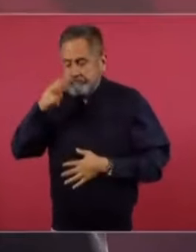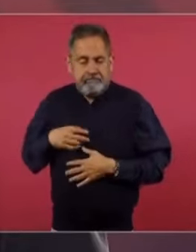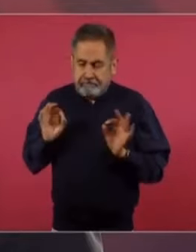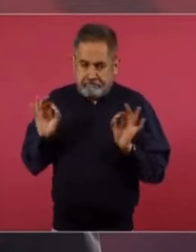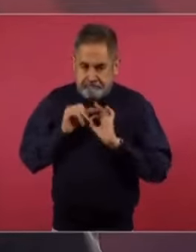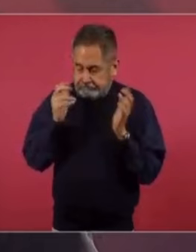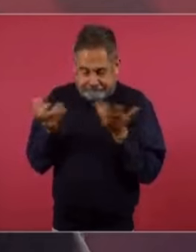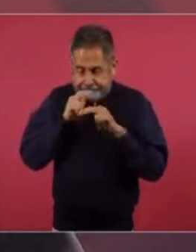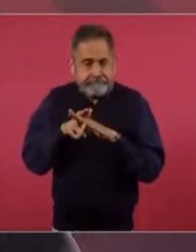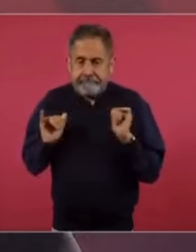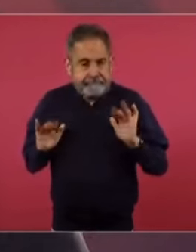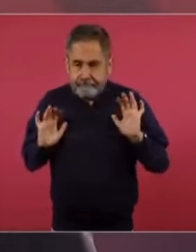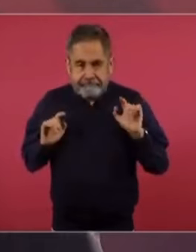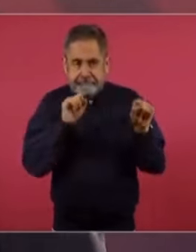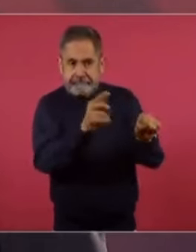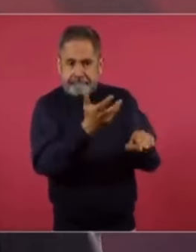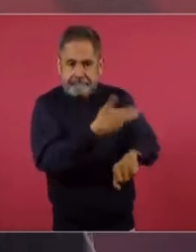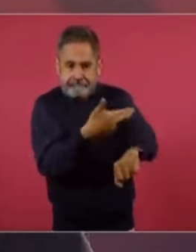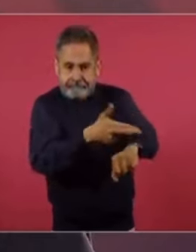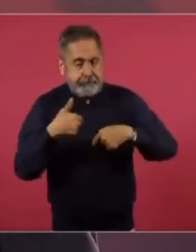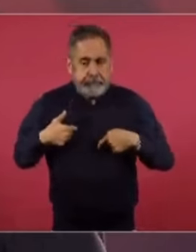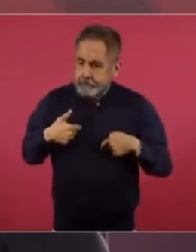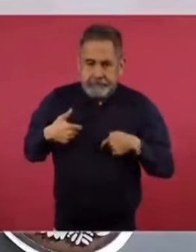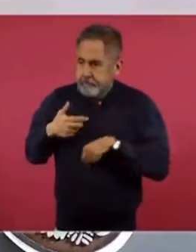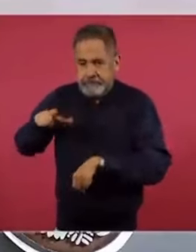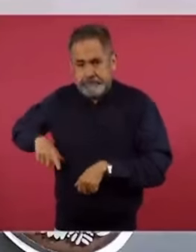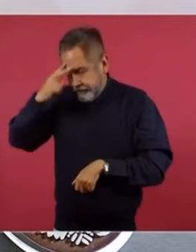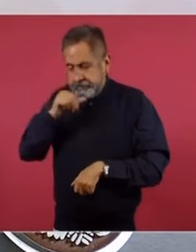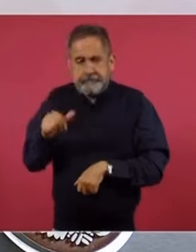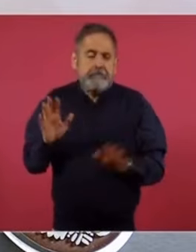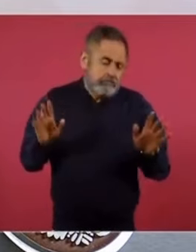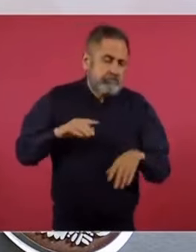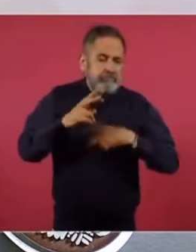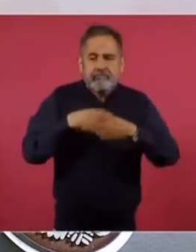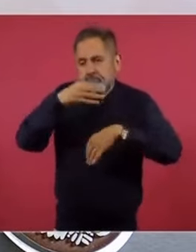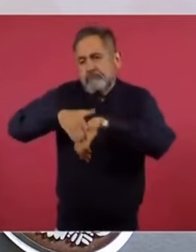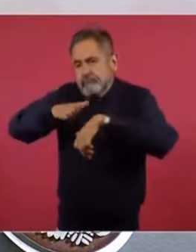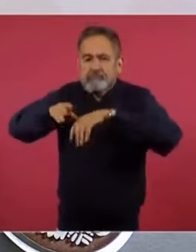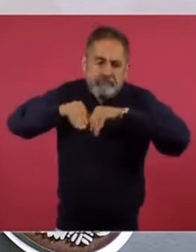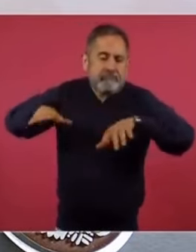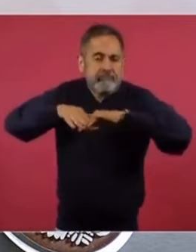Gobierno de México. De todas maneras, sobre este asunto continuaremos